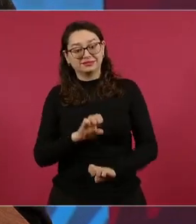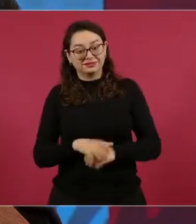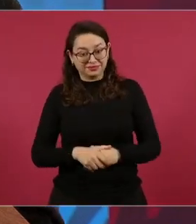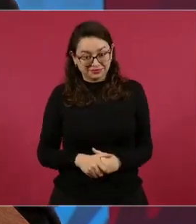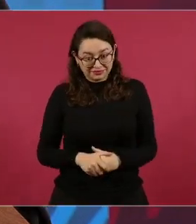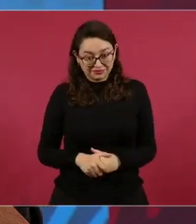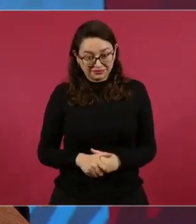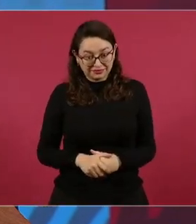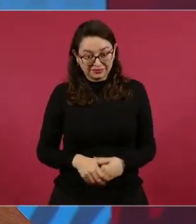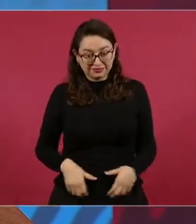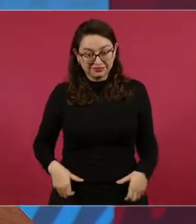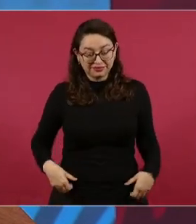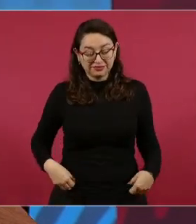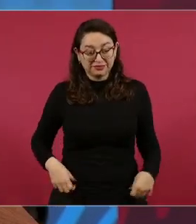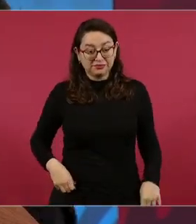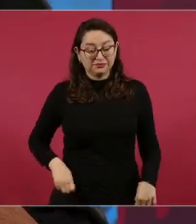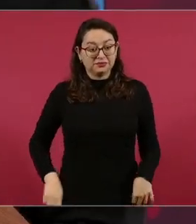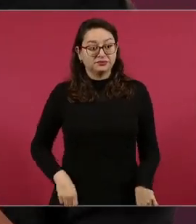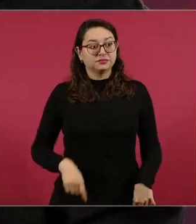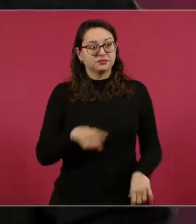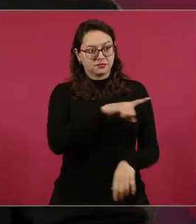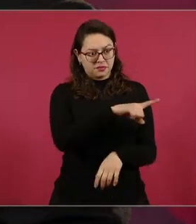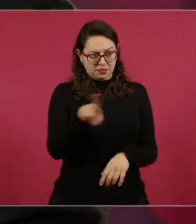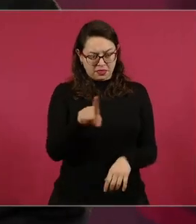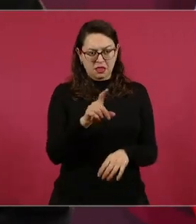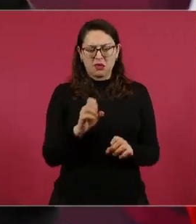¿Y cuánto pagaron